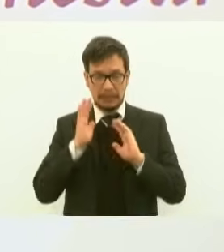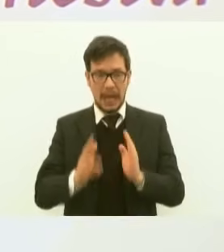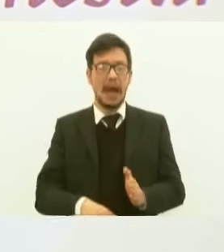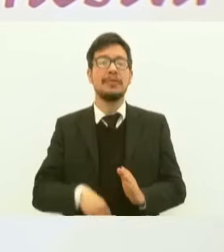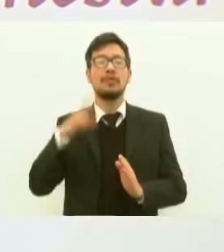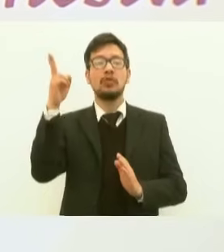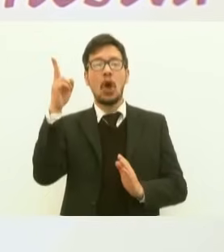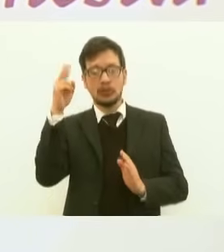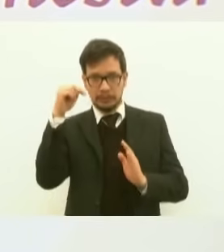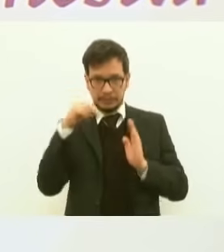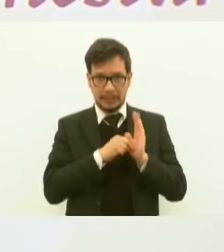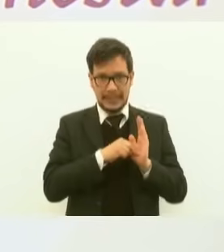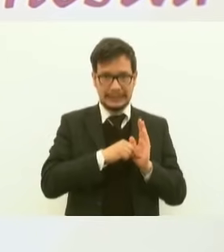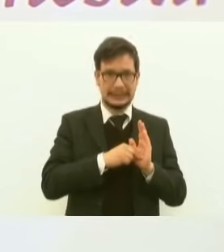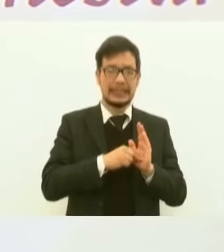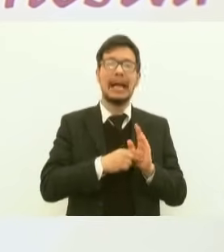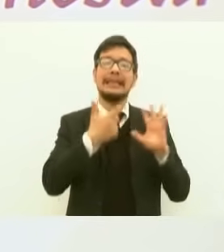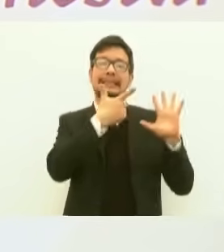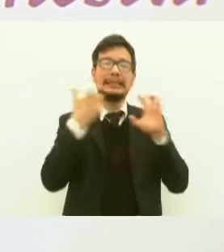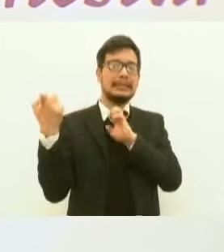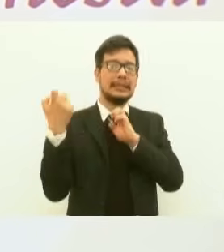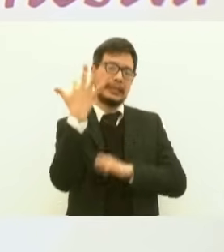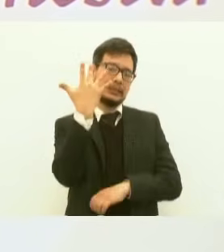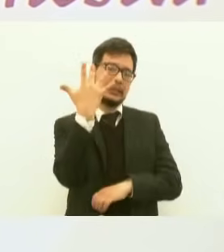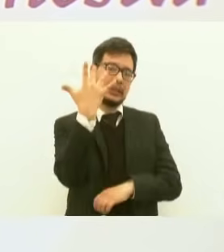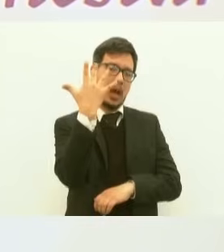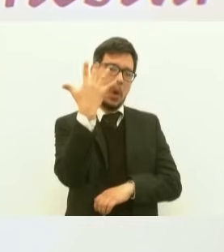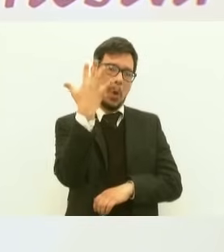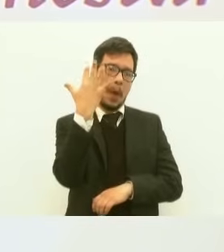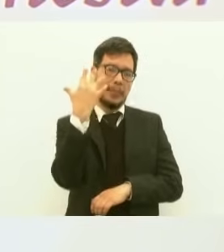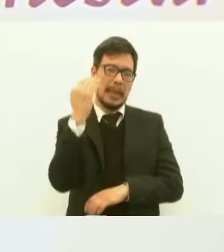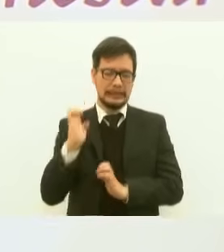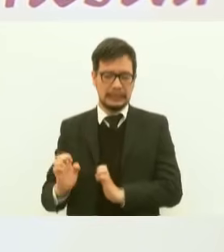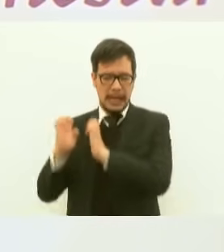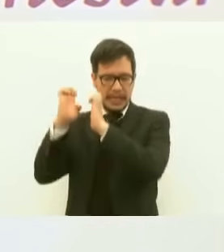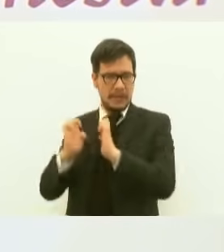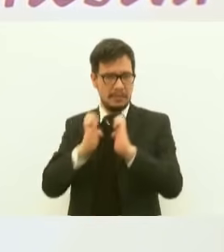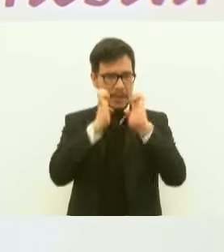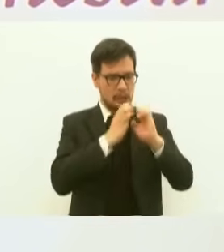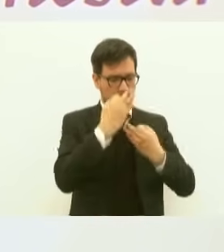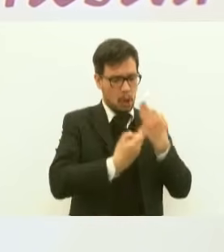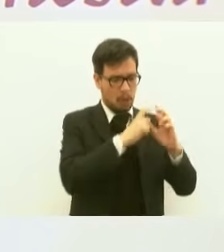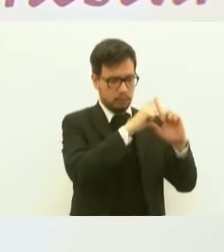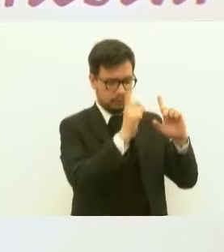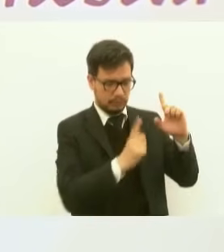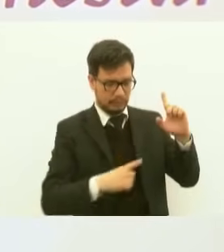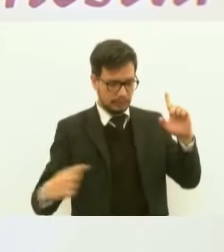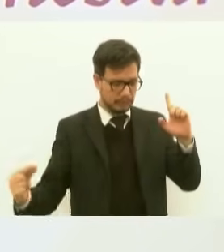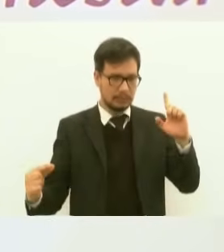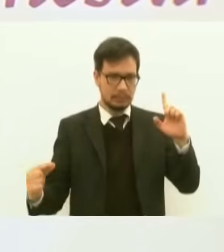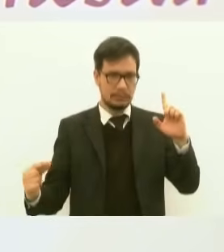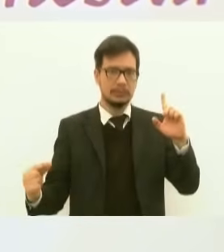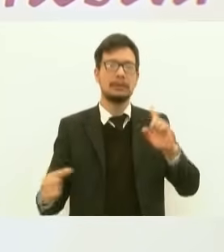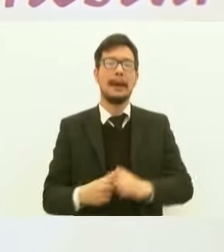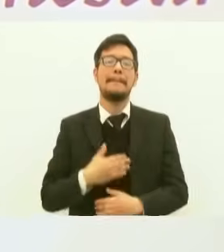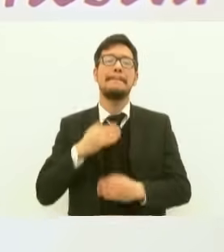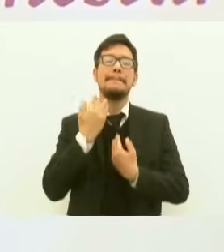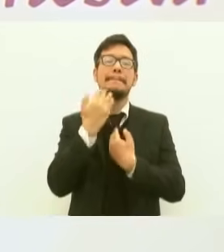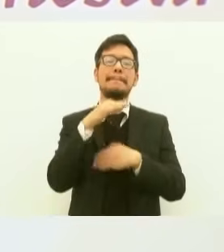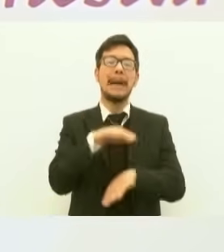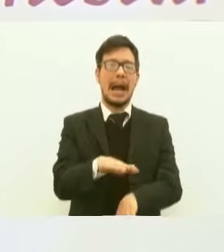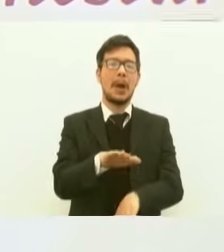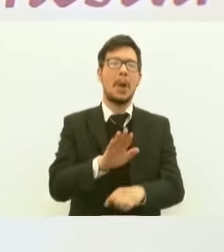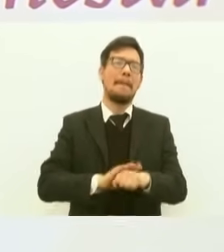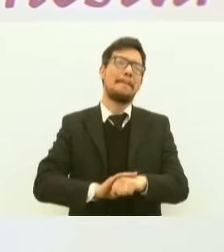2.750 sucursales del Banco del Bienestar en todo el país. Es el banco que tiene